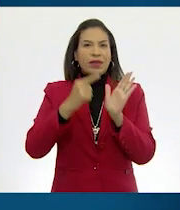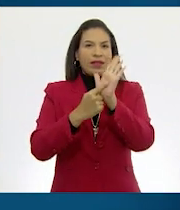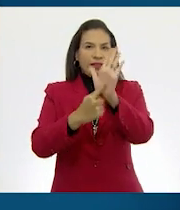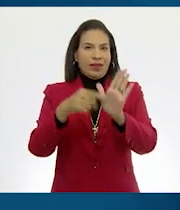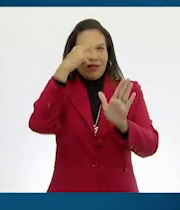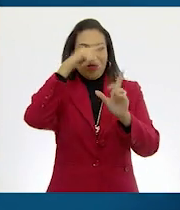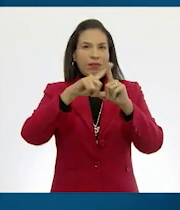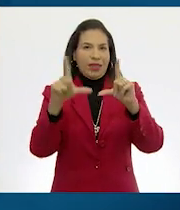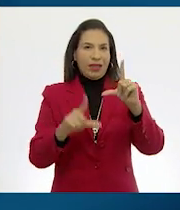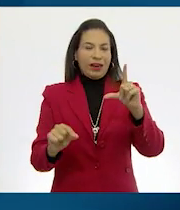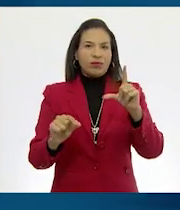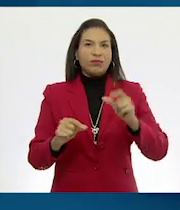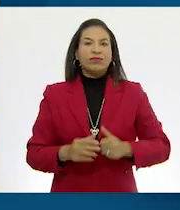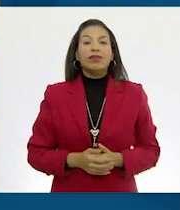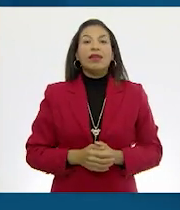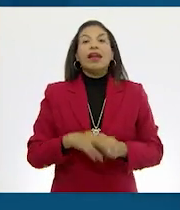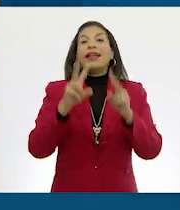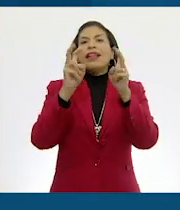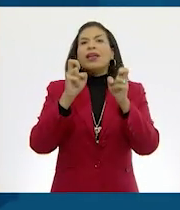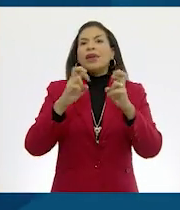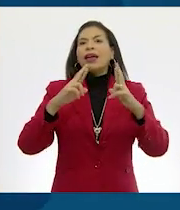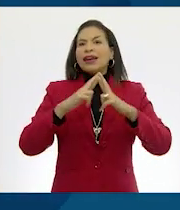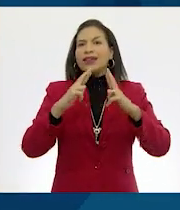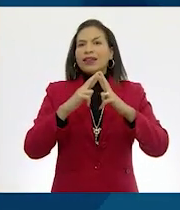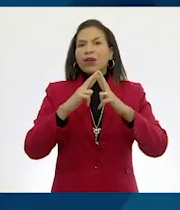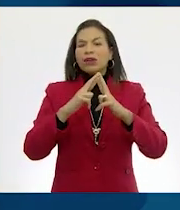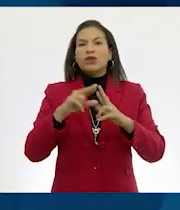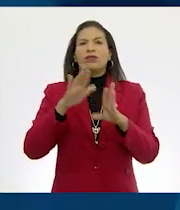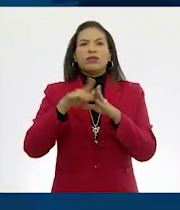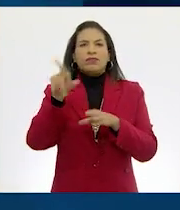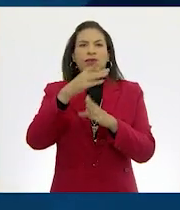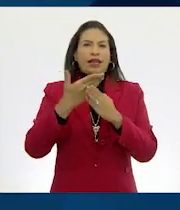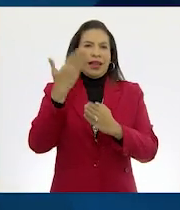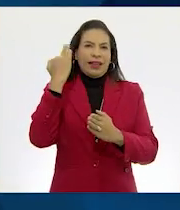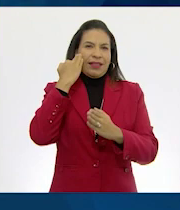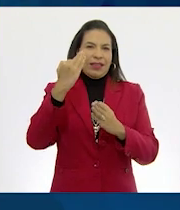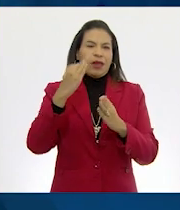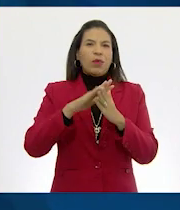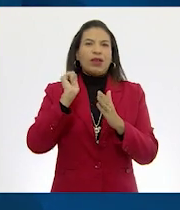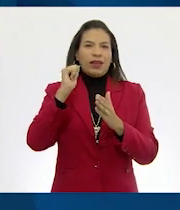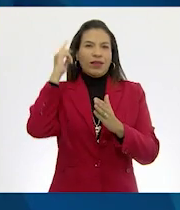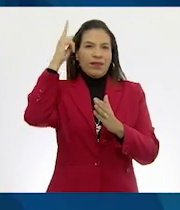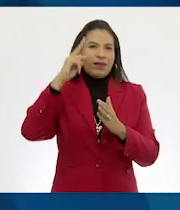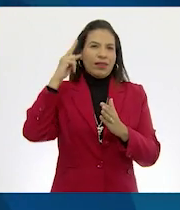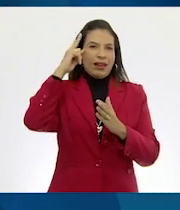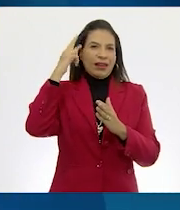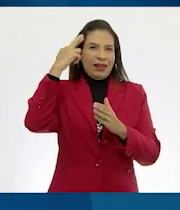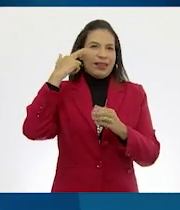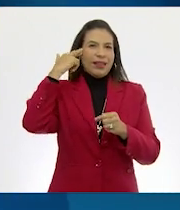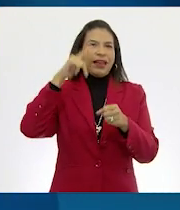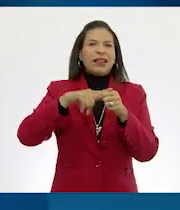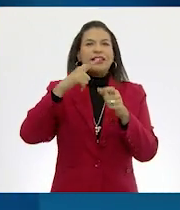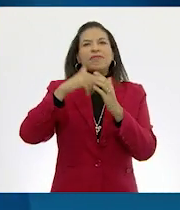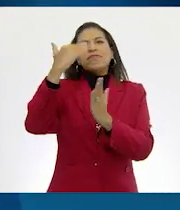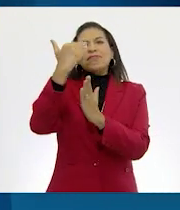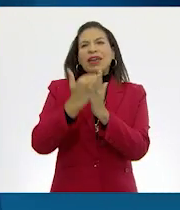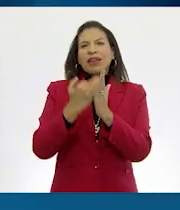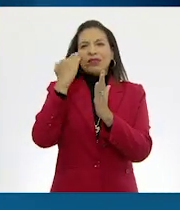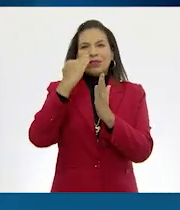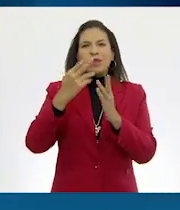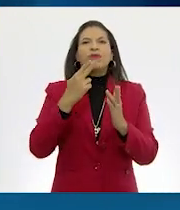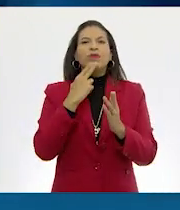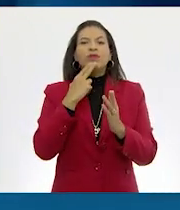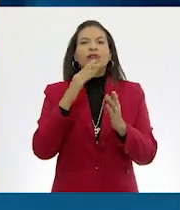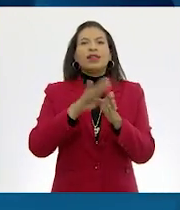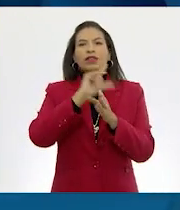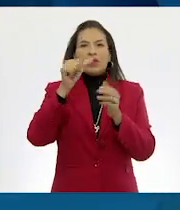lo mexicano. Los temas religiosos, dominantes en el periodo virreinal, se empezaron a usar menos y se